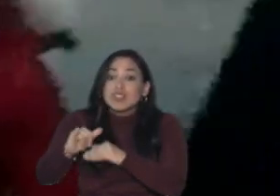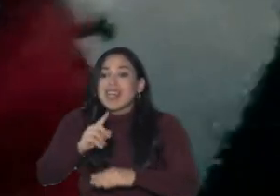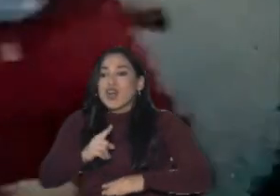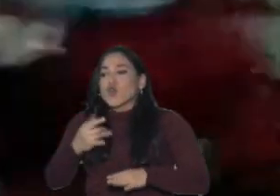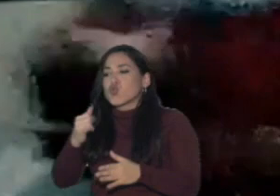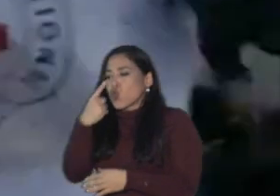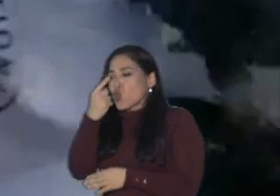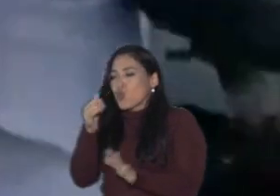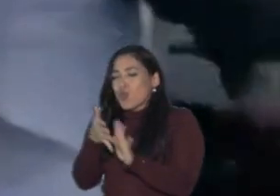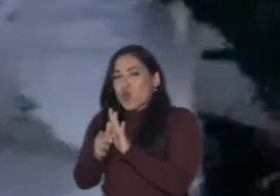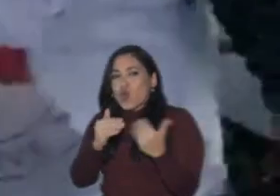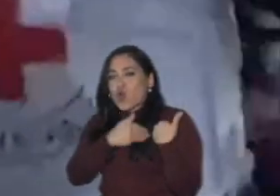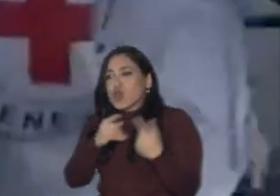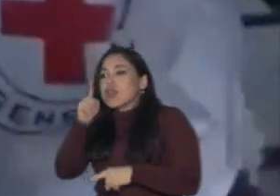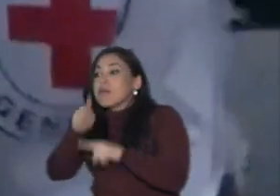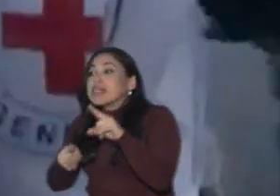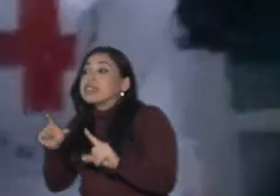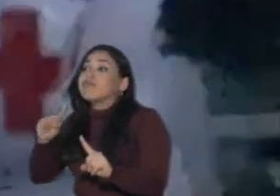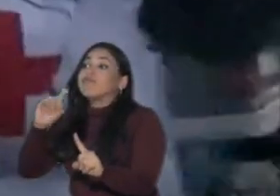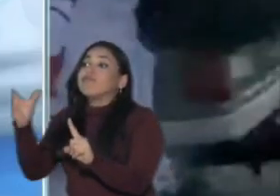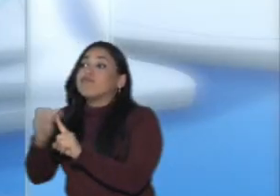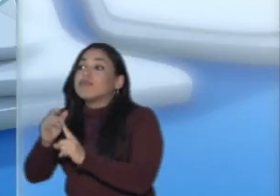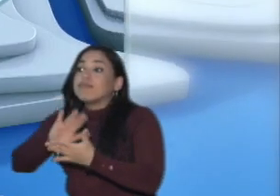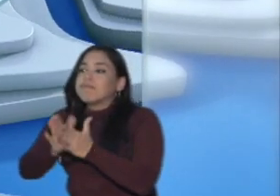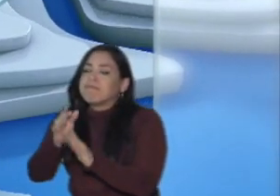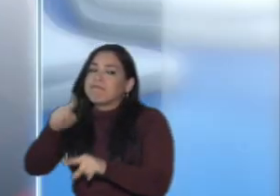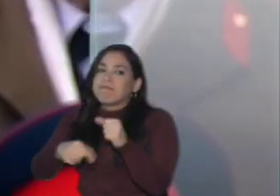del Kremlin no les dejan alcanzar ese objetivo.